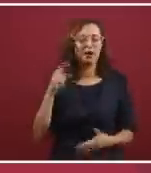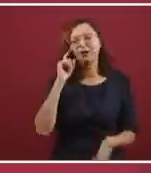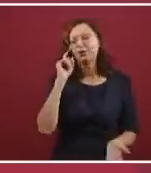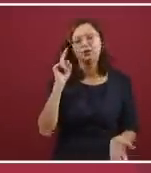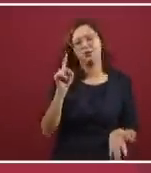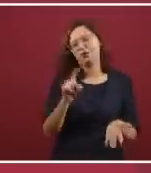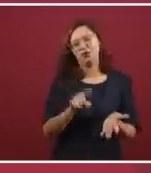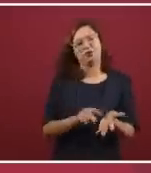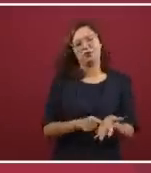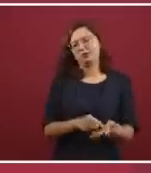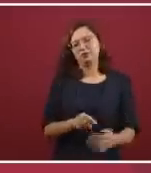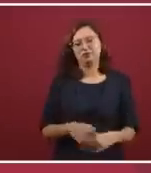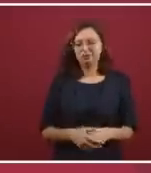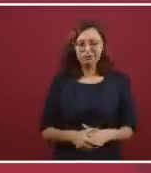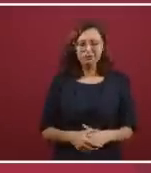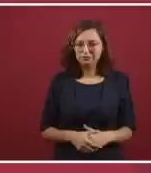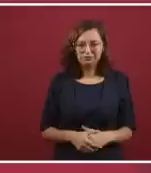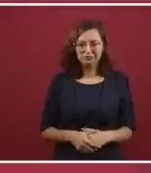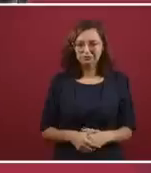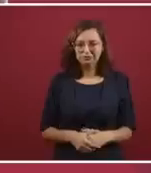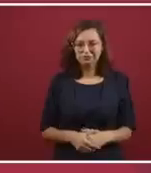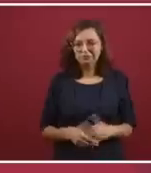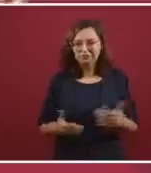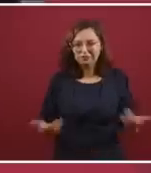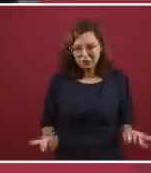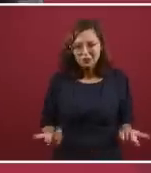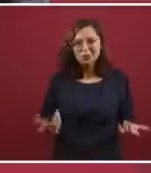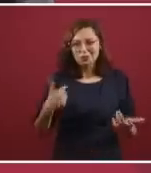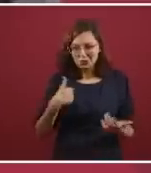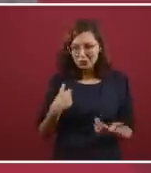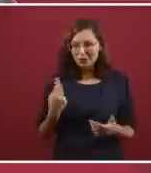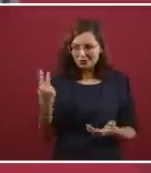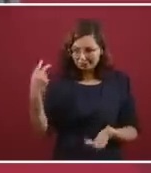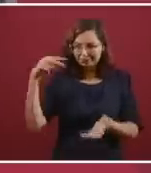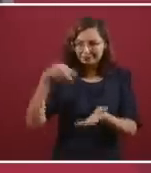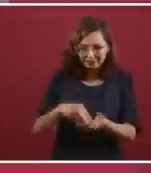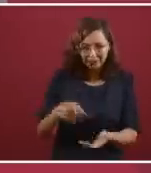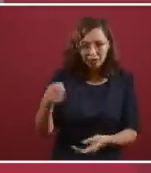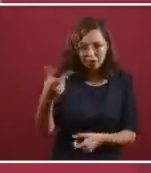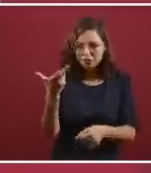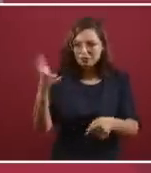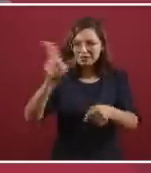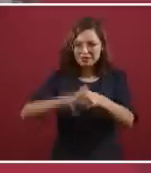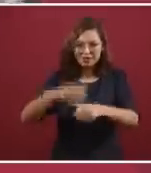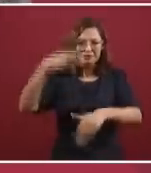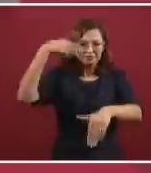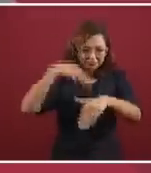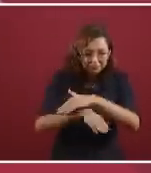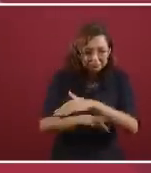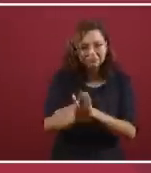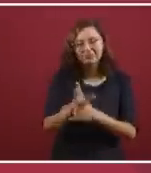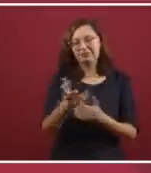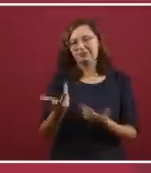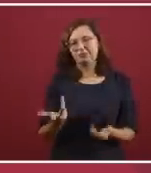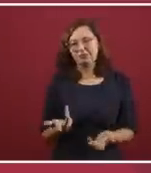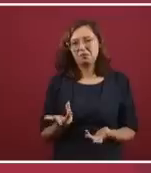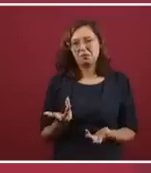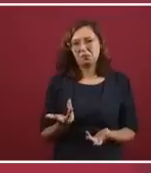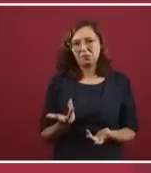no lo he visto estado en los hospitales en un hospital este